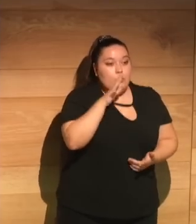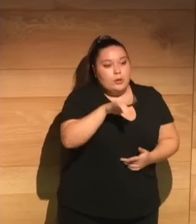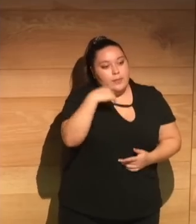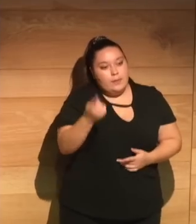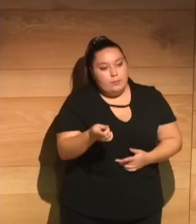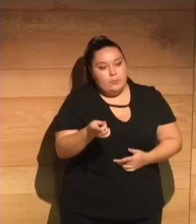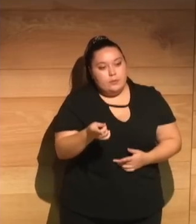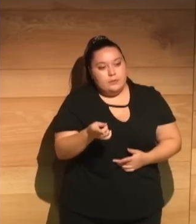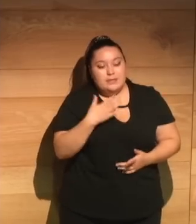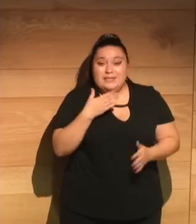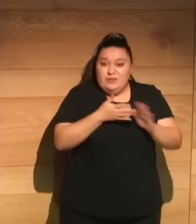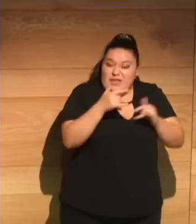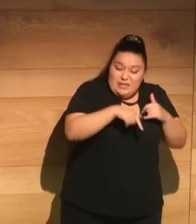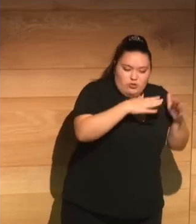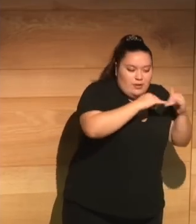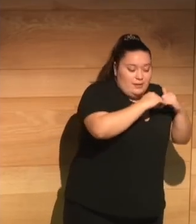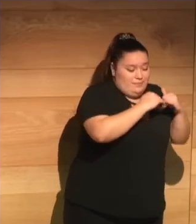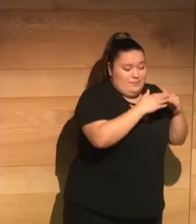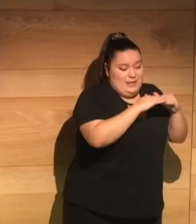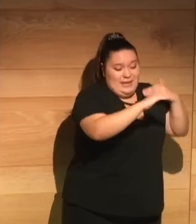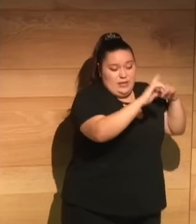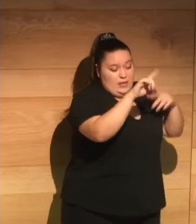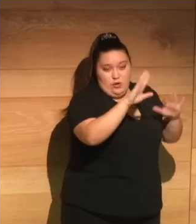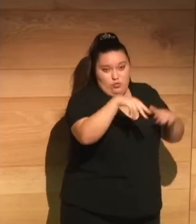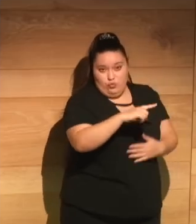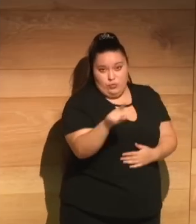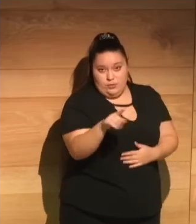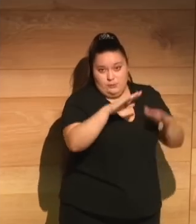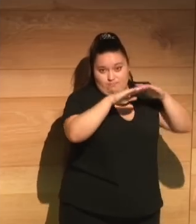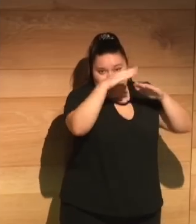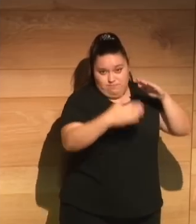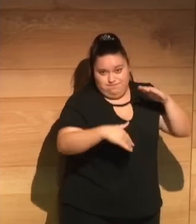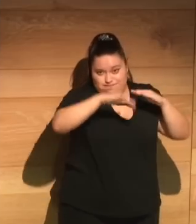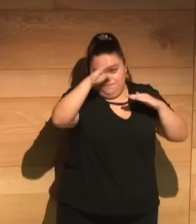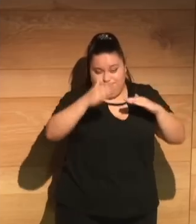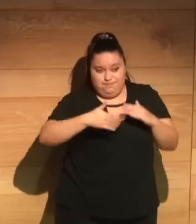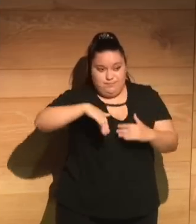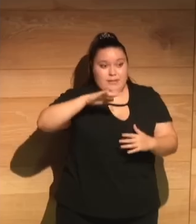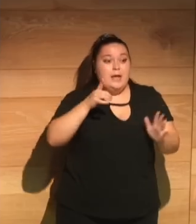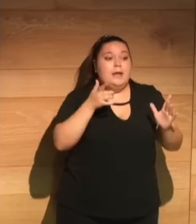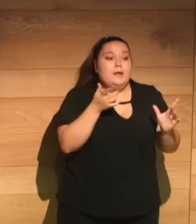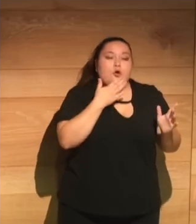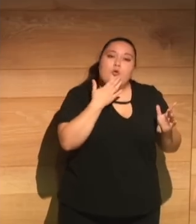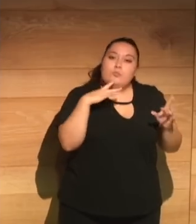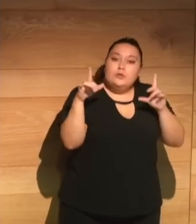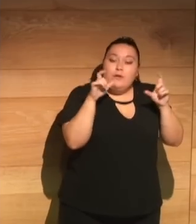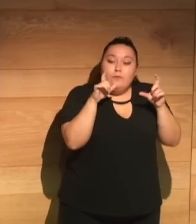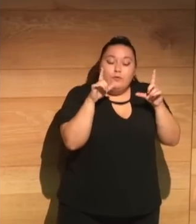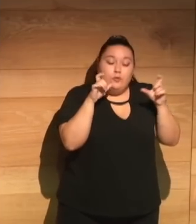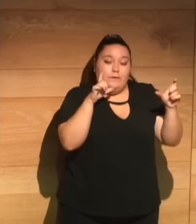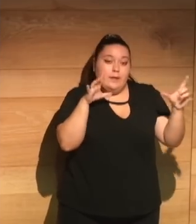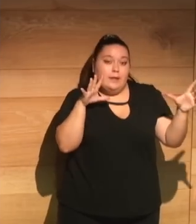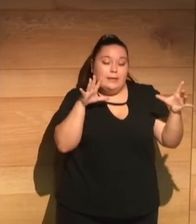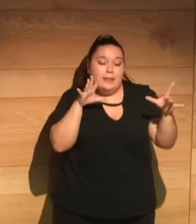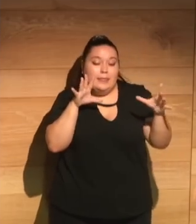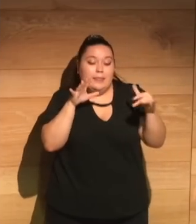eso insisto en que esto no es lineal, podemos establecer una línea que en el fondo nos está acercando a la fotografía, pero cuando lleguemos a